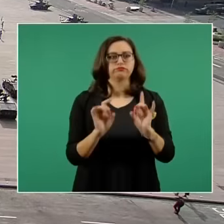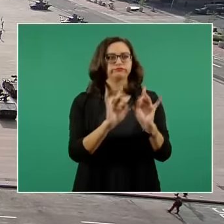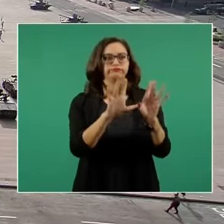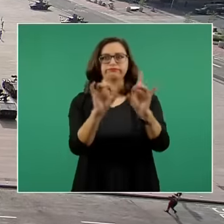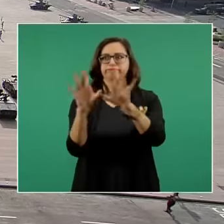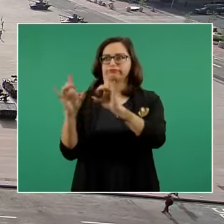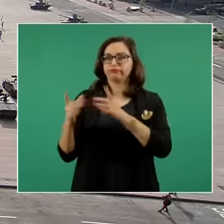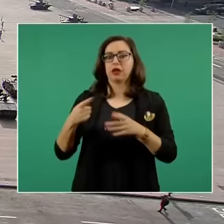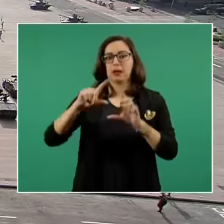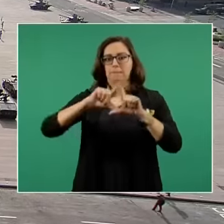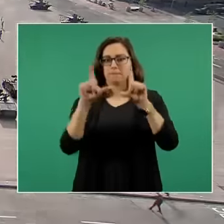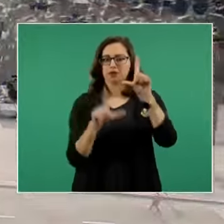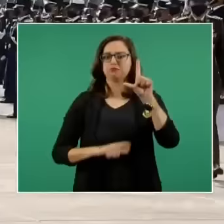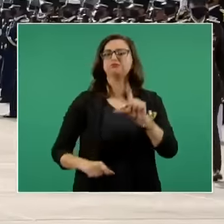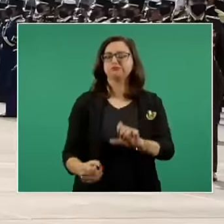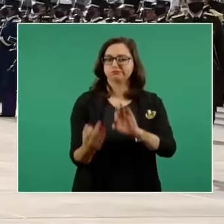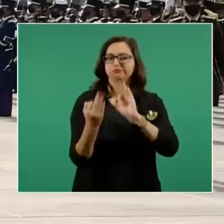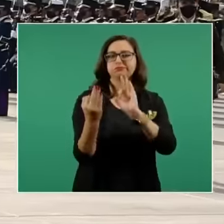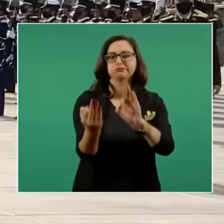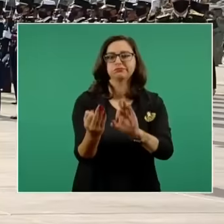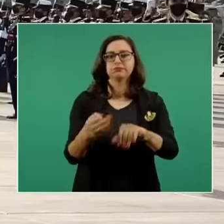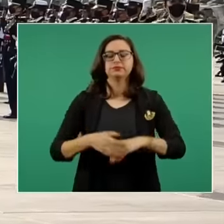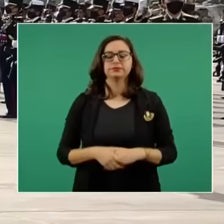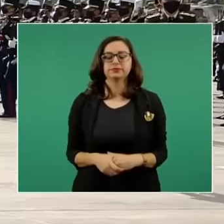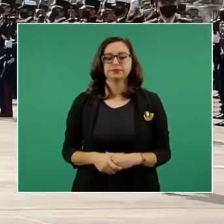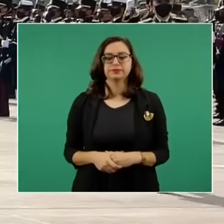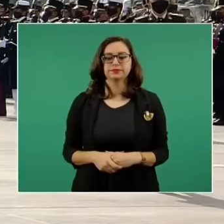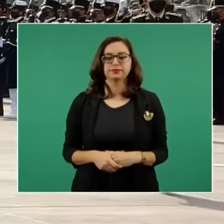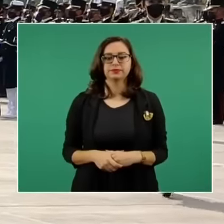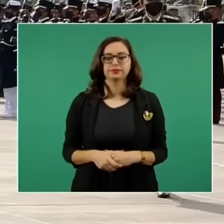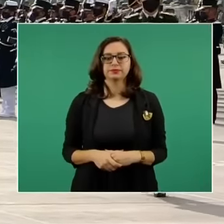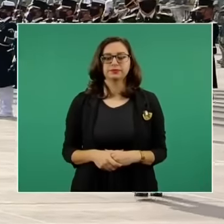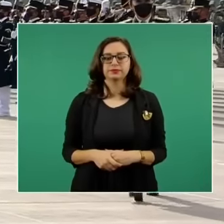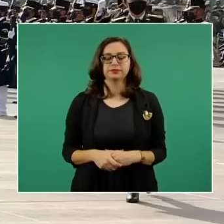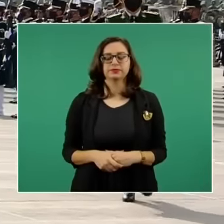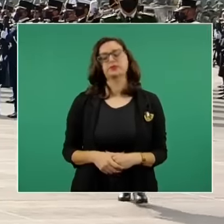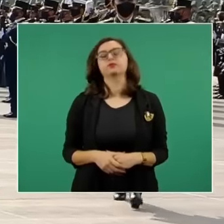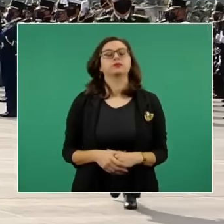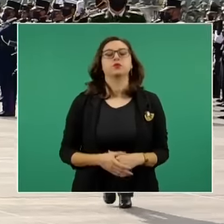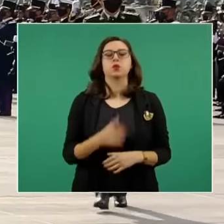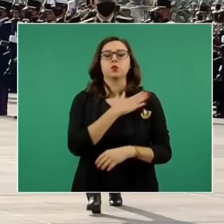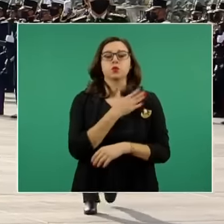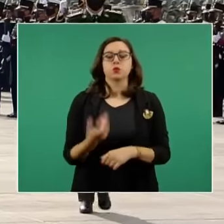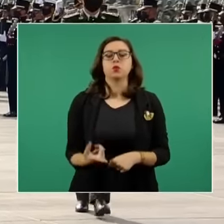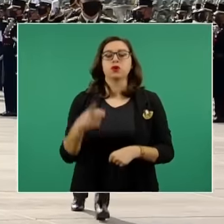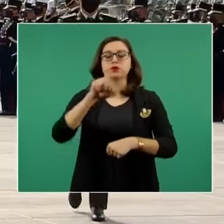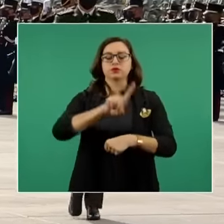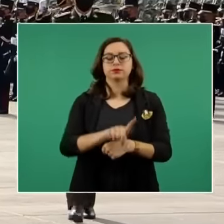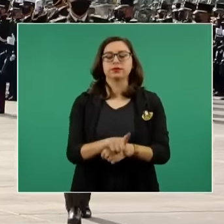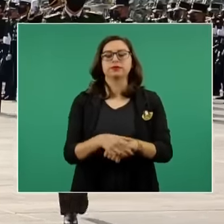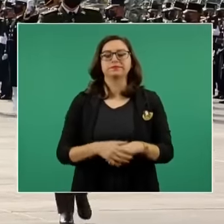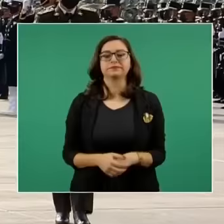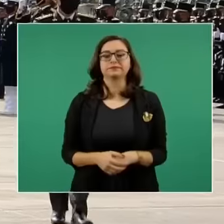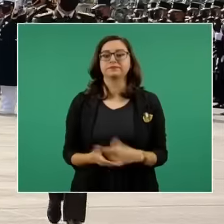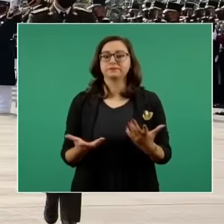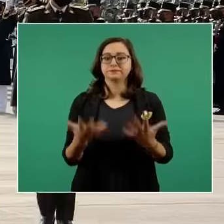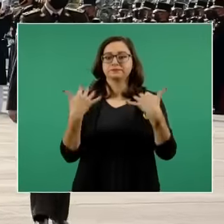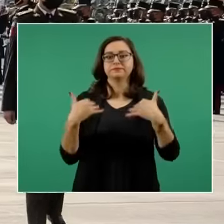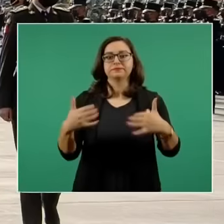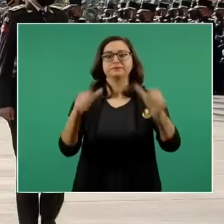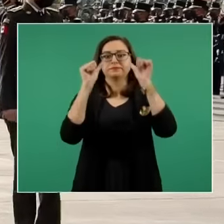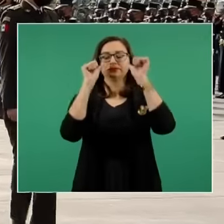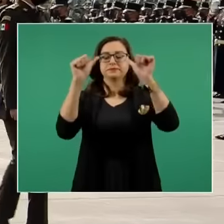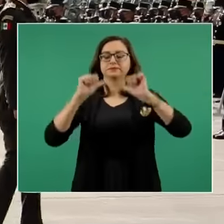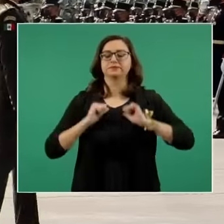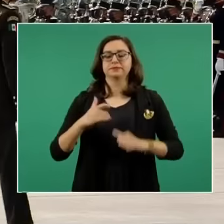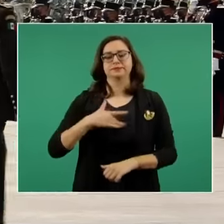de la Secretaría de Marina, Rafael Ojeda. Lo que vamos a ver es el izamiento de bandera en este inicio de la ceremonia oficial. Saludamos también